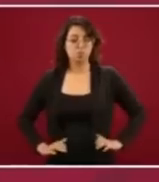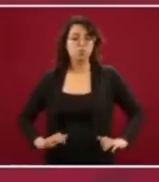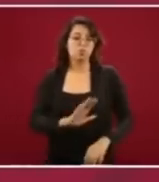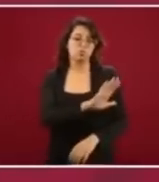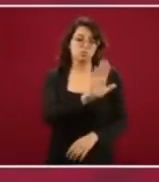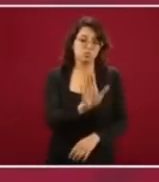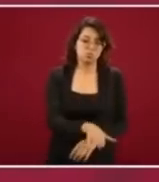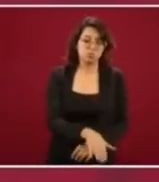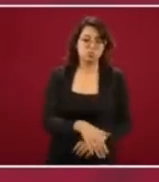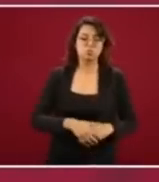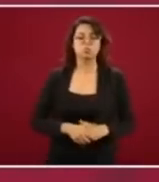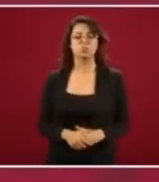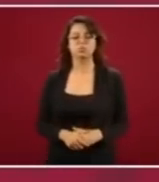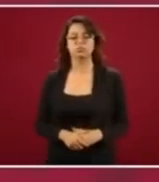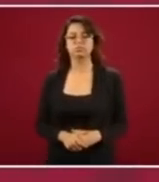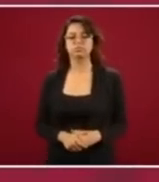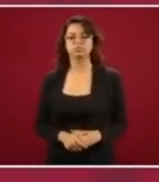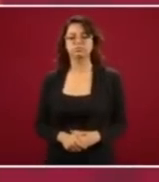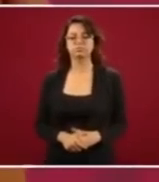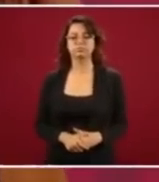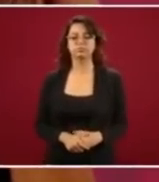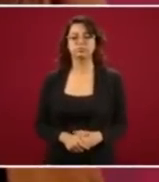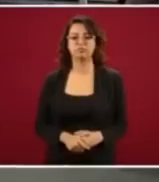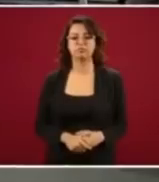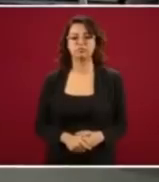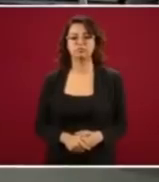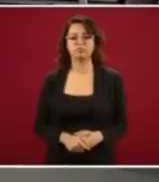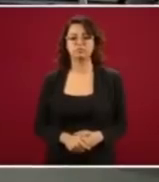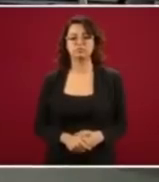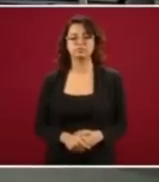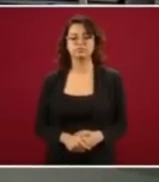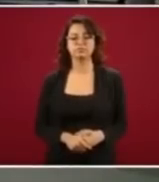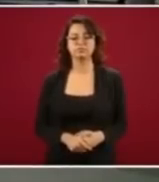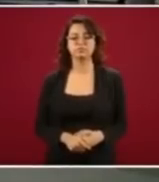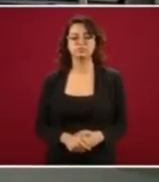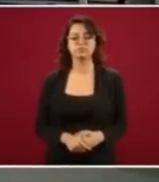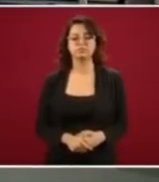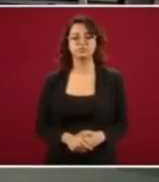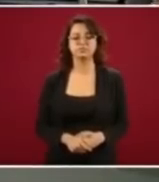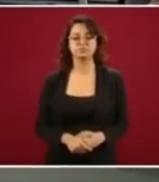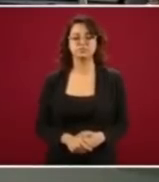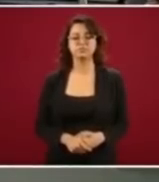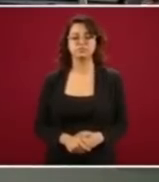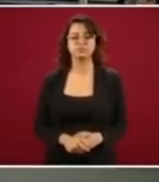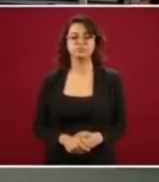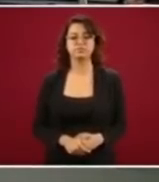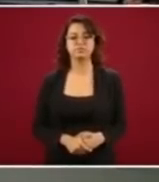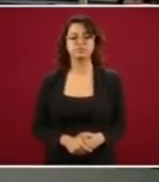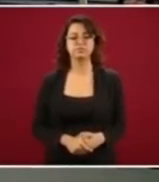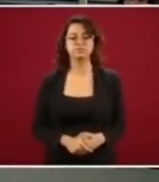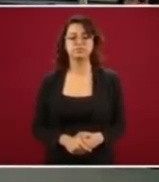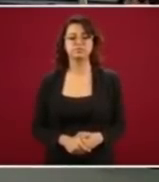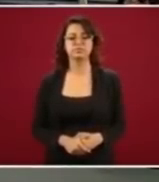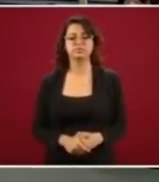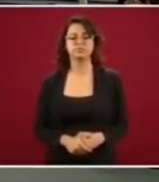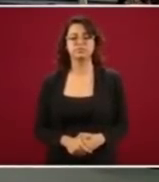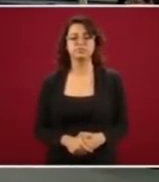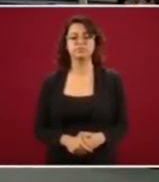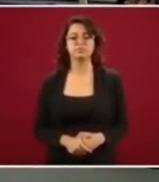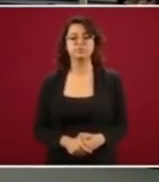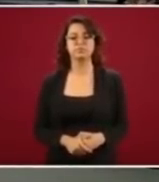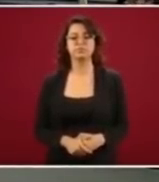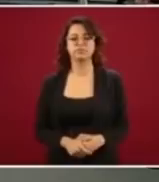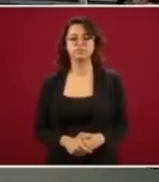digamos, los restos de los mineros. ¿Cuánto tiempo llevaría todo este procedimiento? Pues hay que tomar la palabra, ¿no? Que nos la dé el